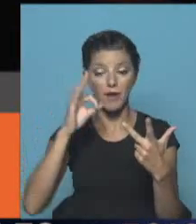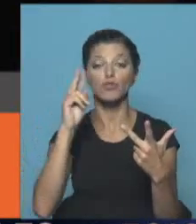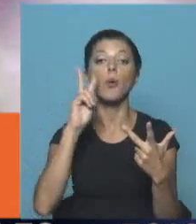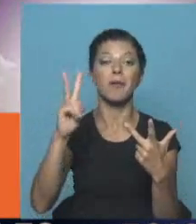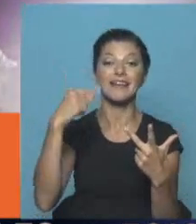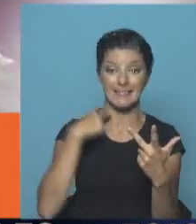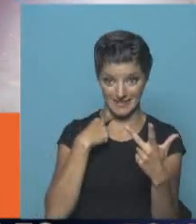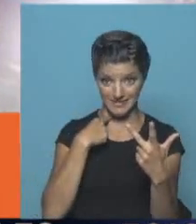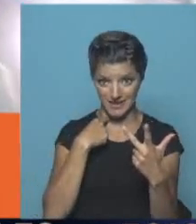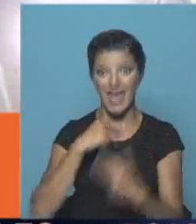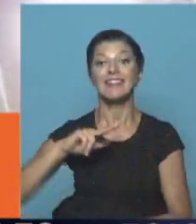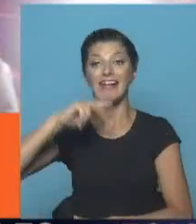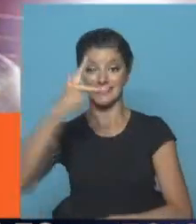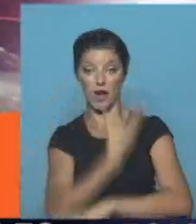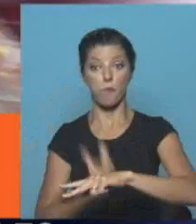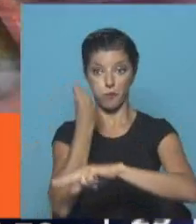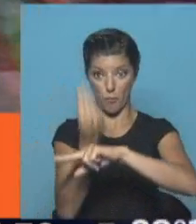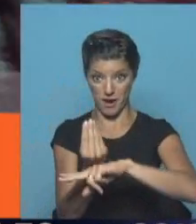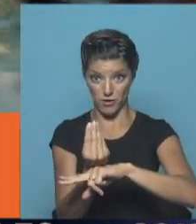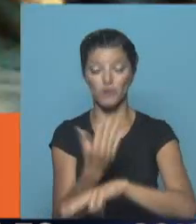economista inició su tercer mandato con el